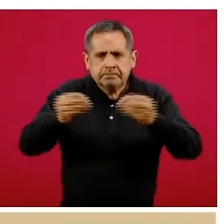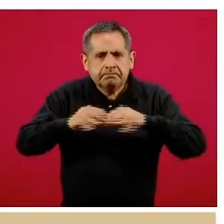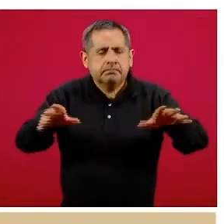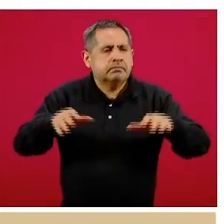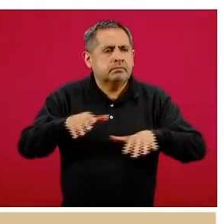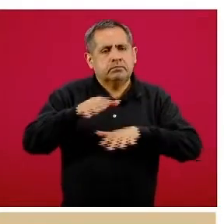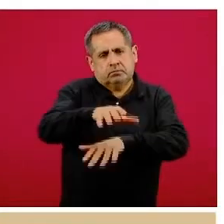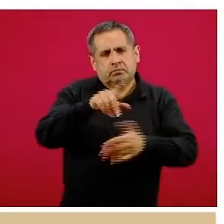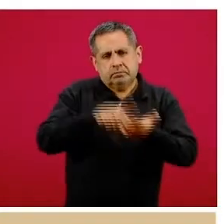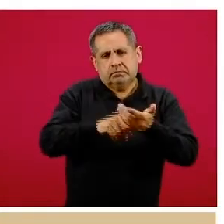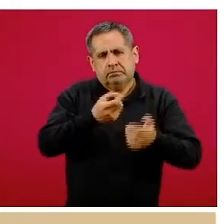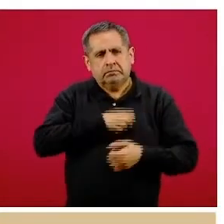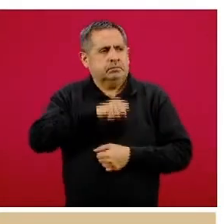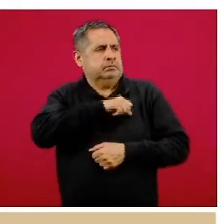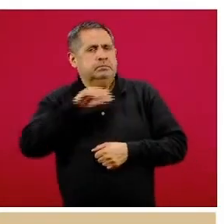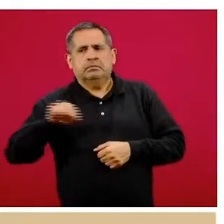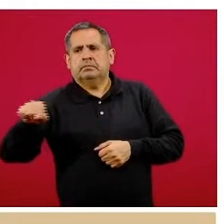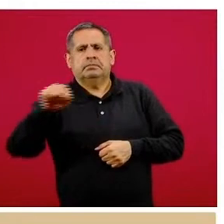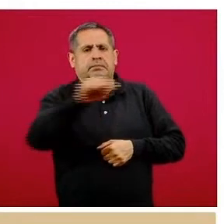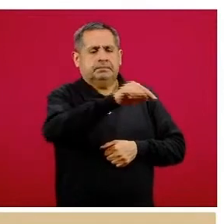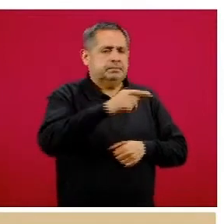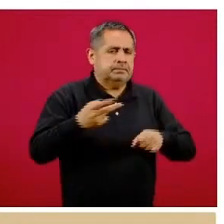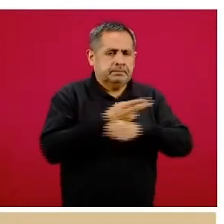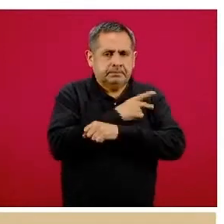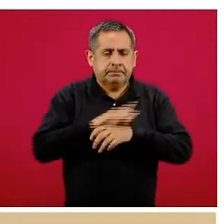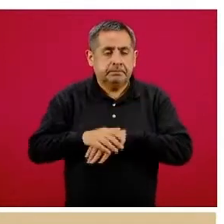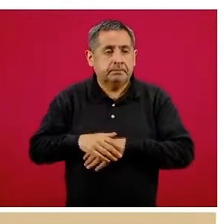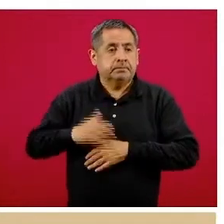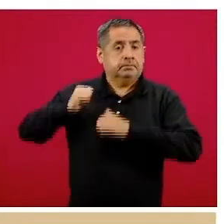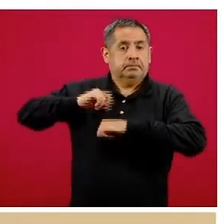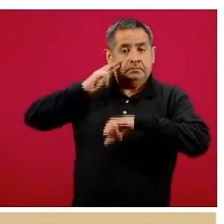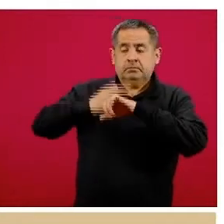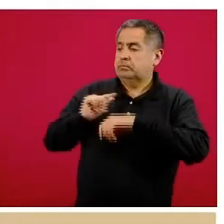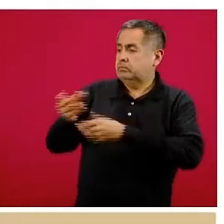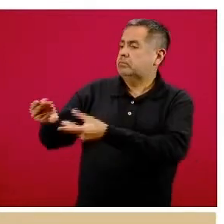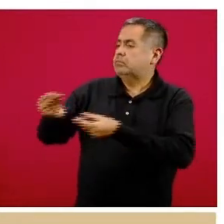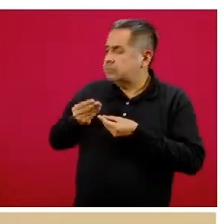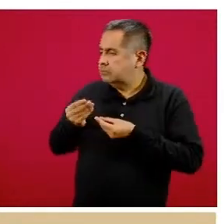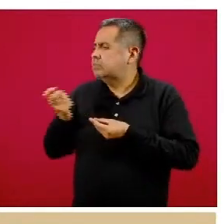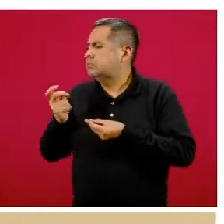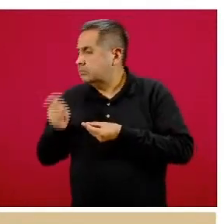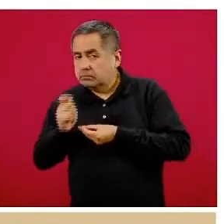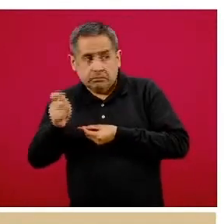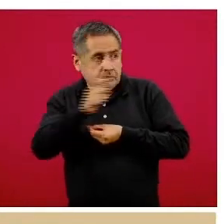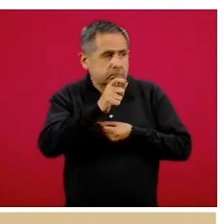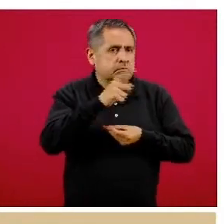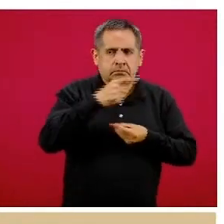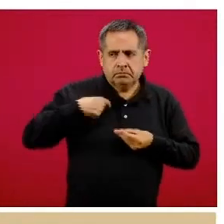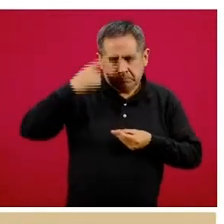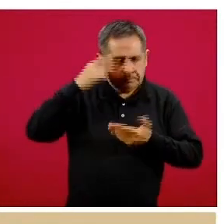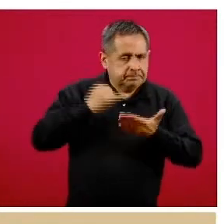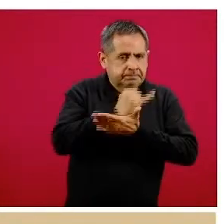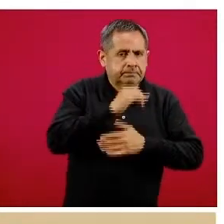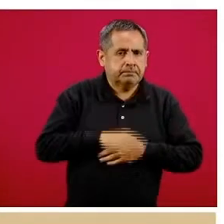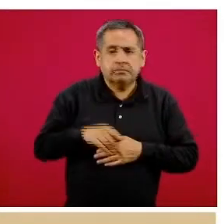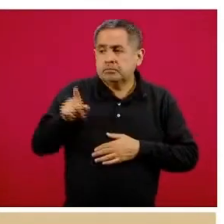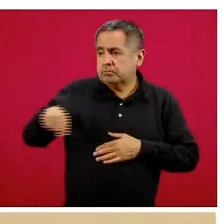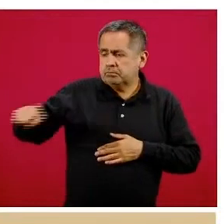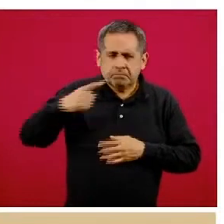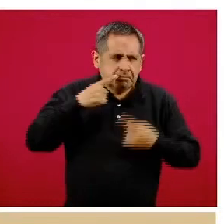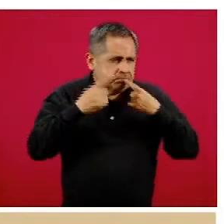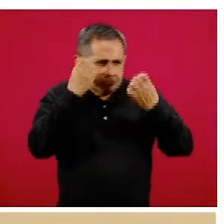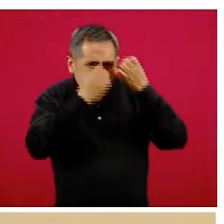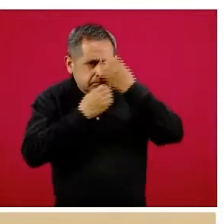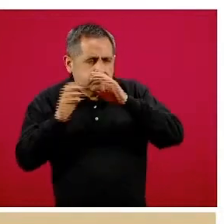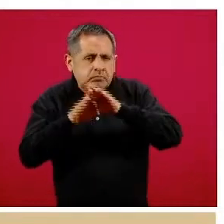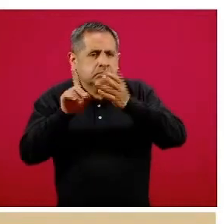de interés para la salud pública y de interés para las autoridades sanitarias, y evalúa el riesgo que implican estos eventos en la salud de la